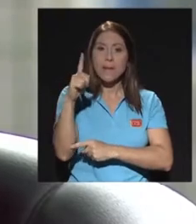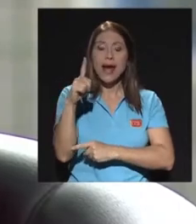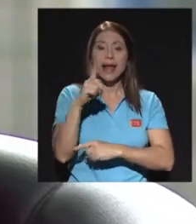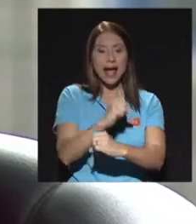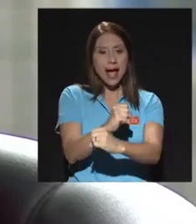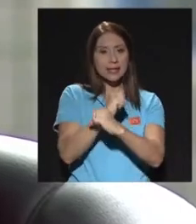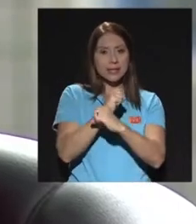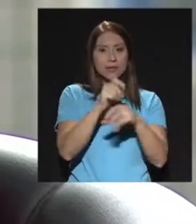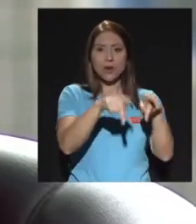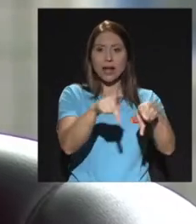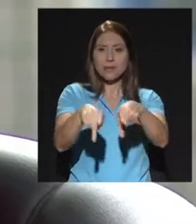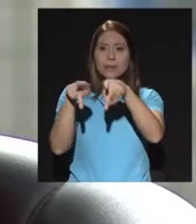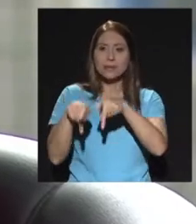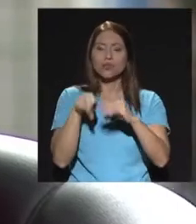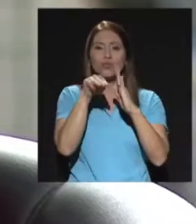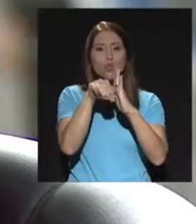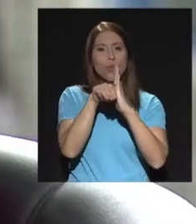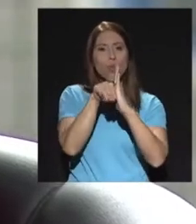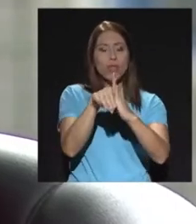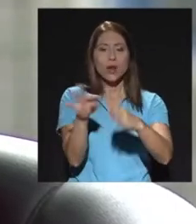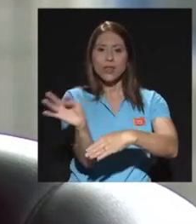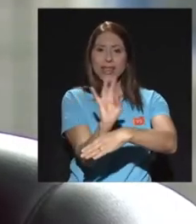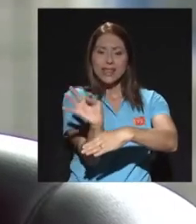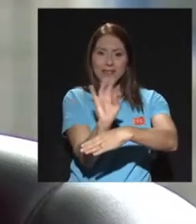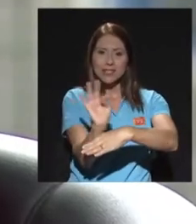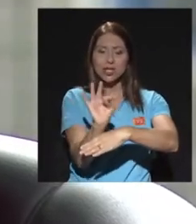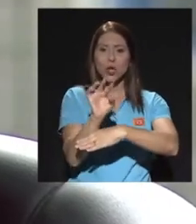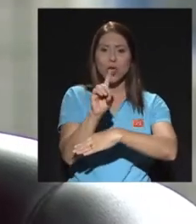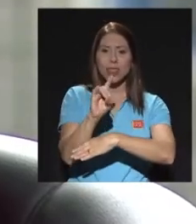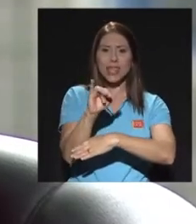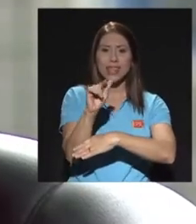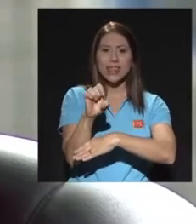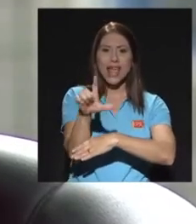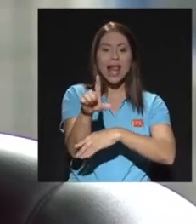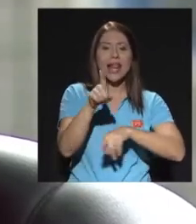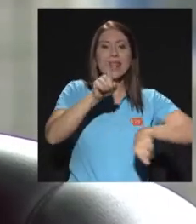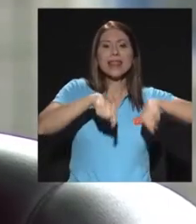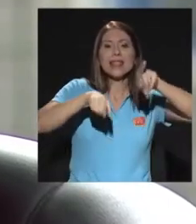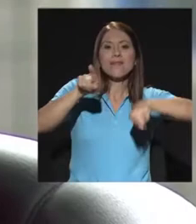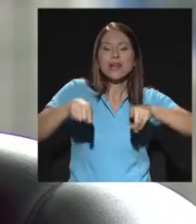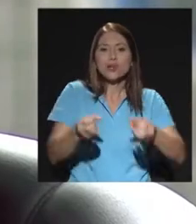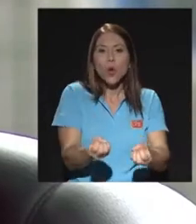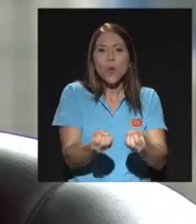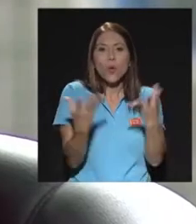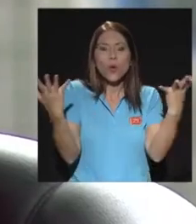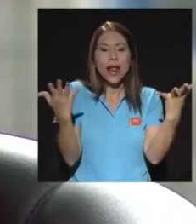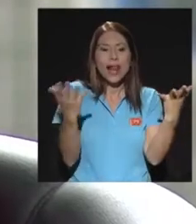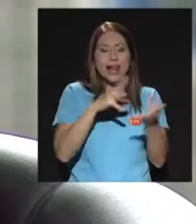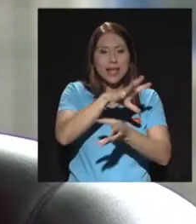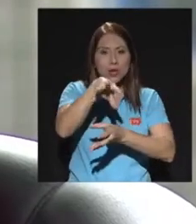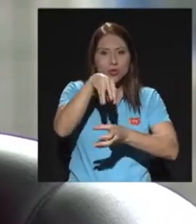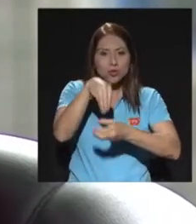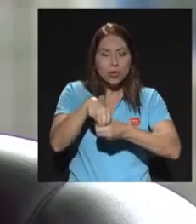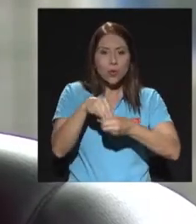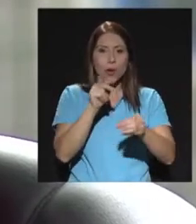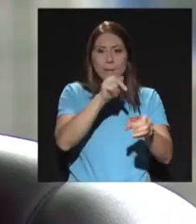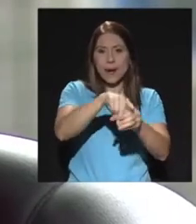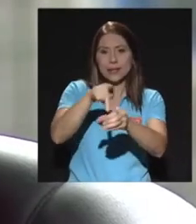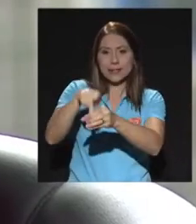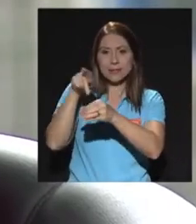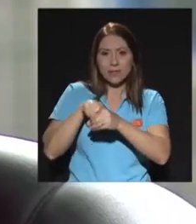ciudadanía un modelo de televisión digital diverso, plural, inclusivo y participativo. En ese